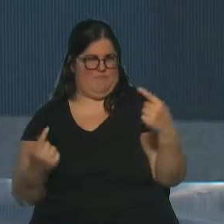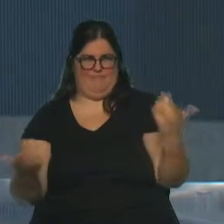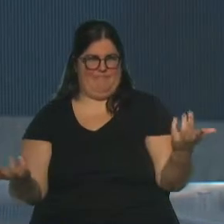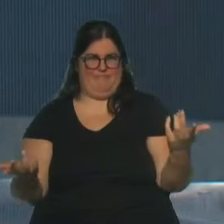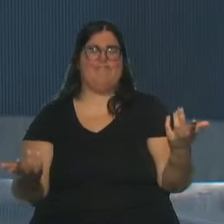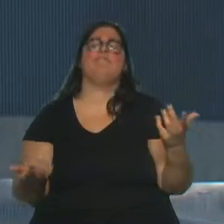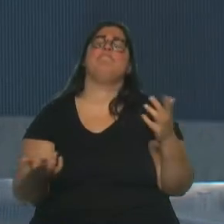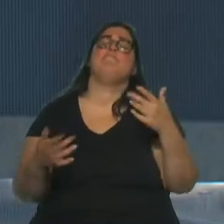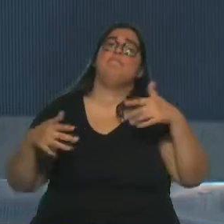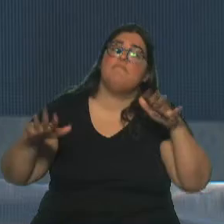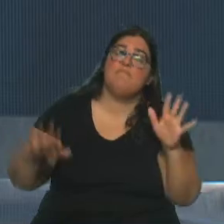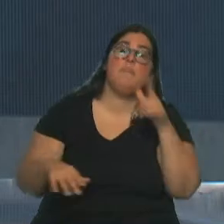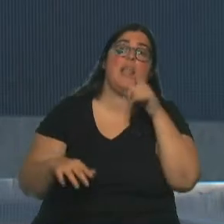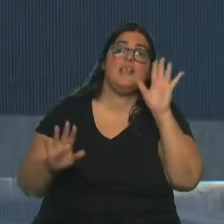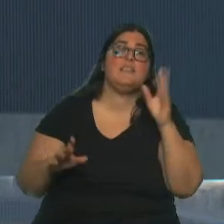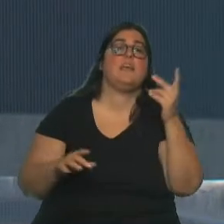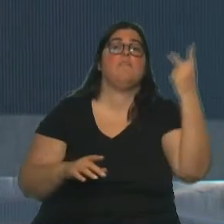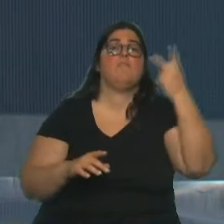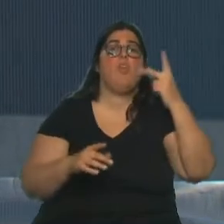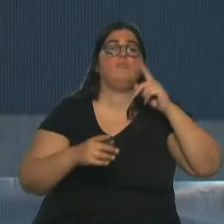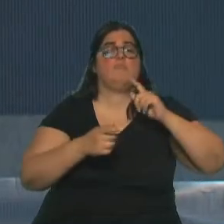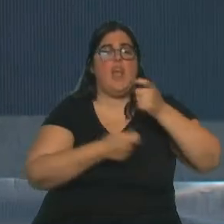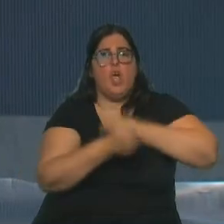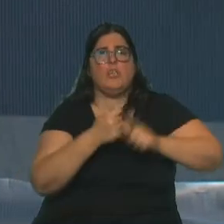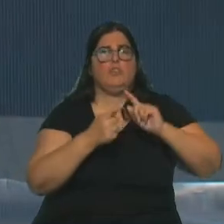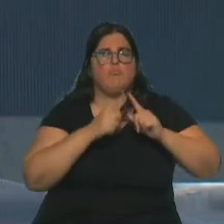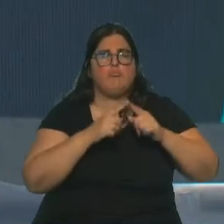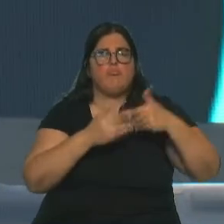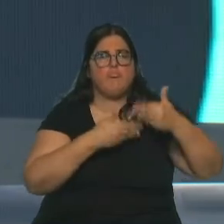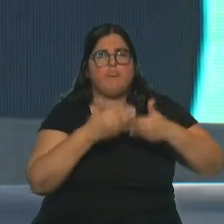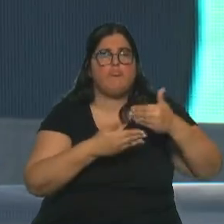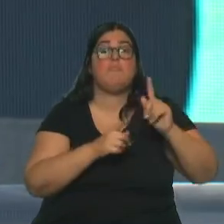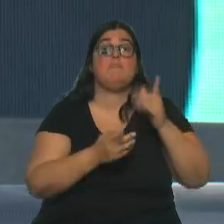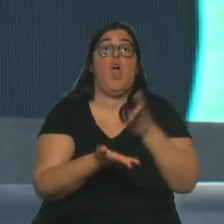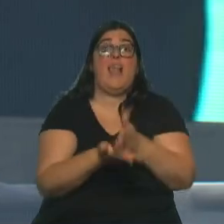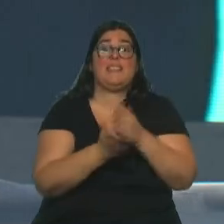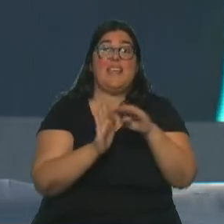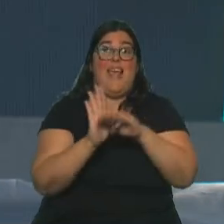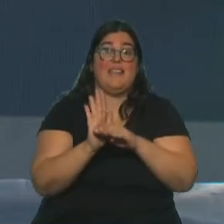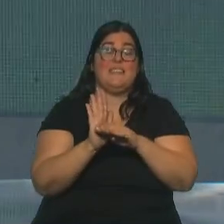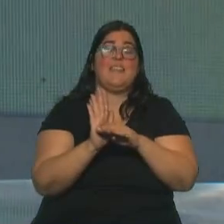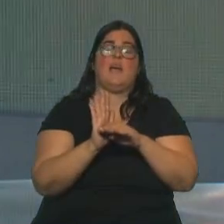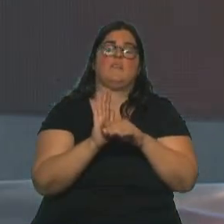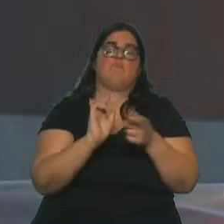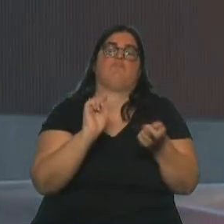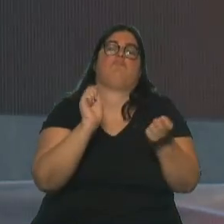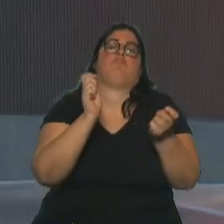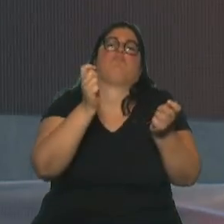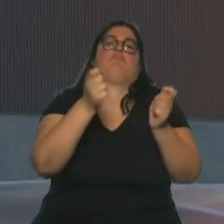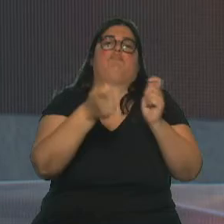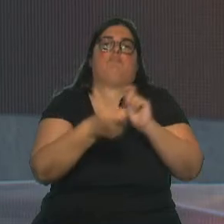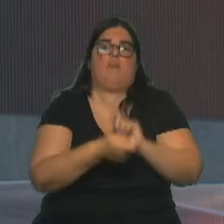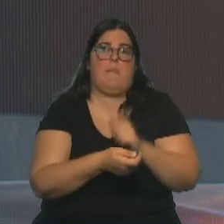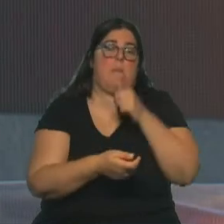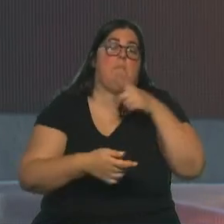todo indicaría que la negociación había llegado a un punto tal que esas exigencias se transformarían o derivarían en